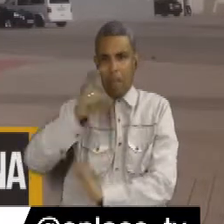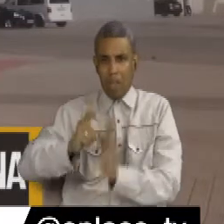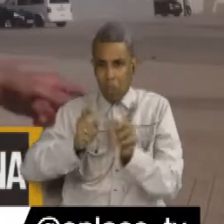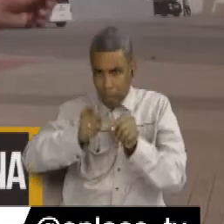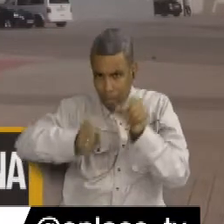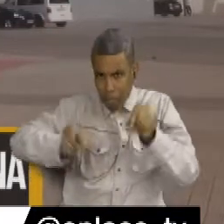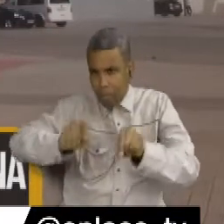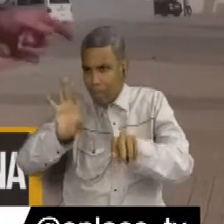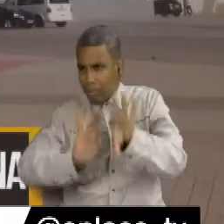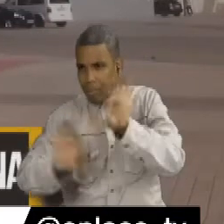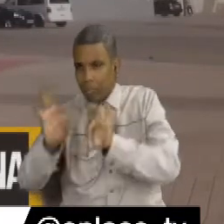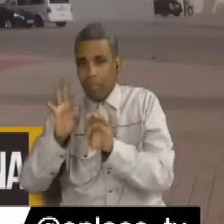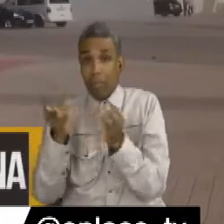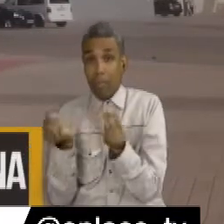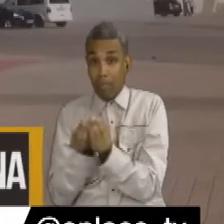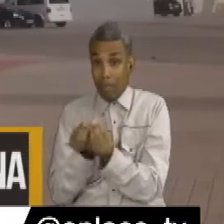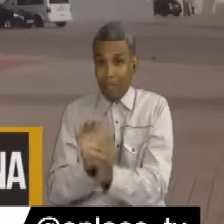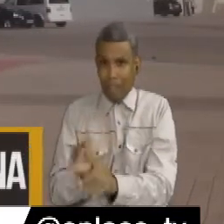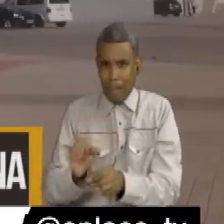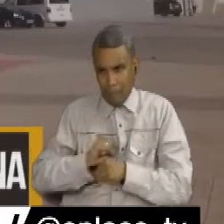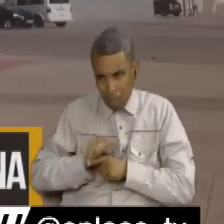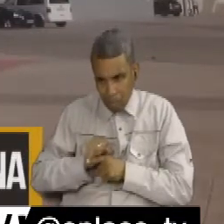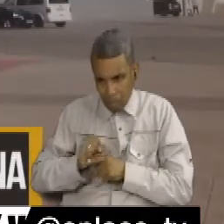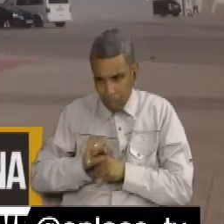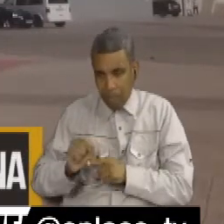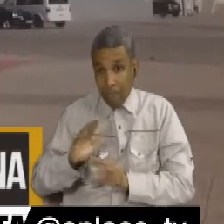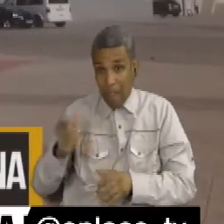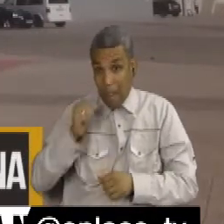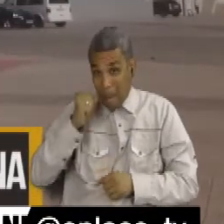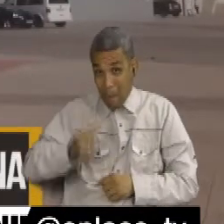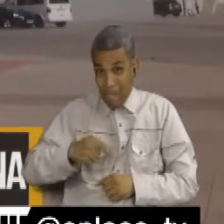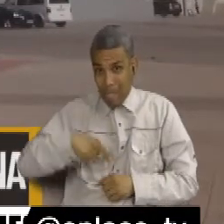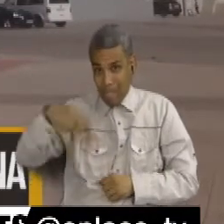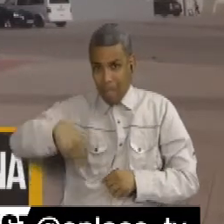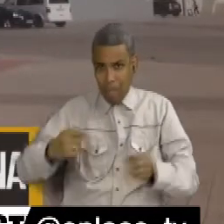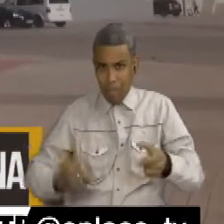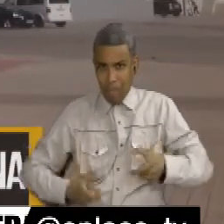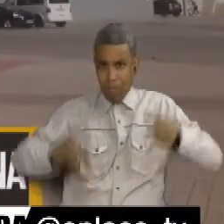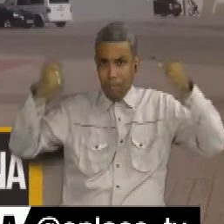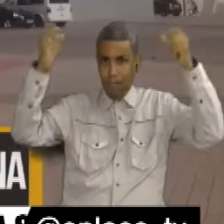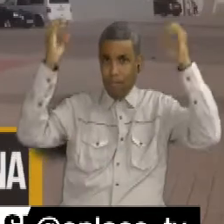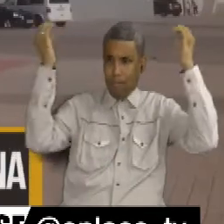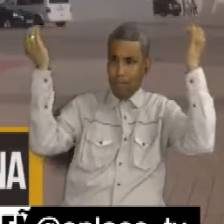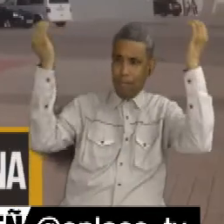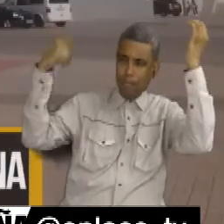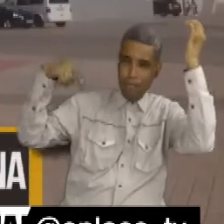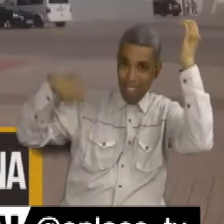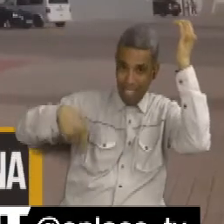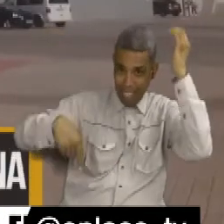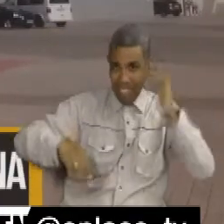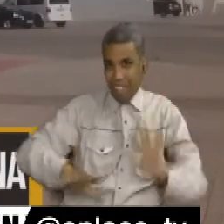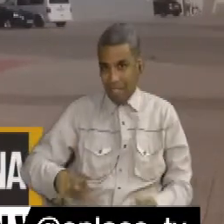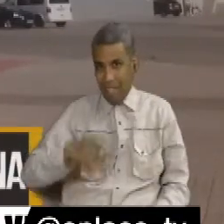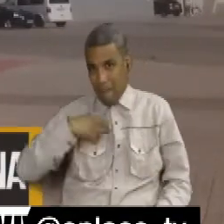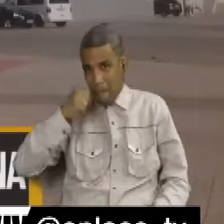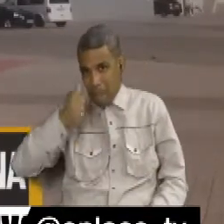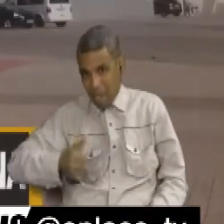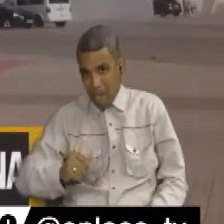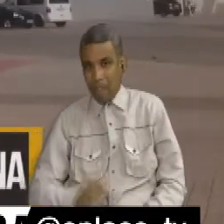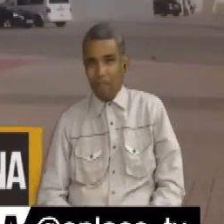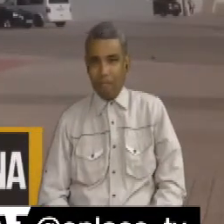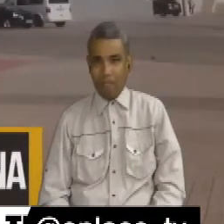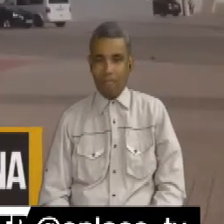mañana aquí en este escenario, el Estadio Nueva Condominia de la Municipalidad de Murcia, aquí